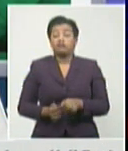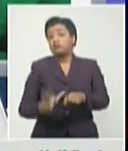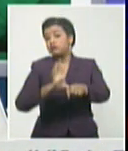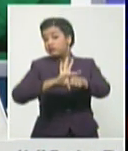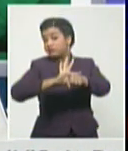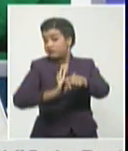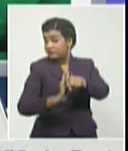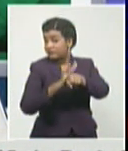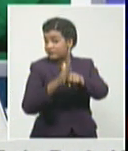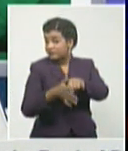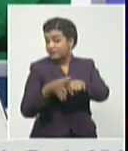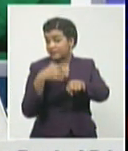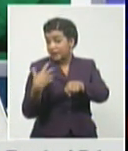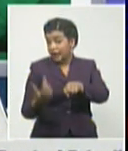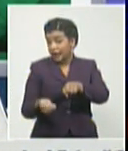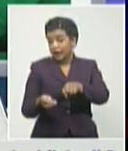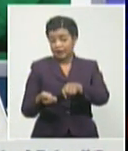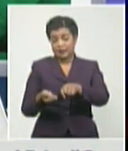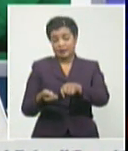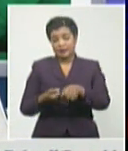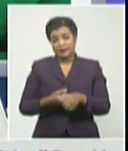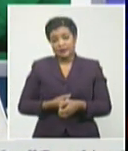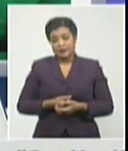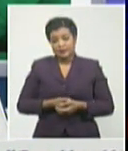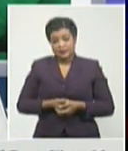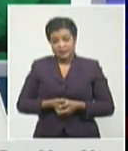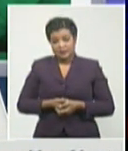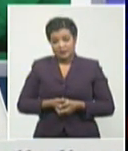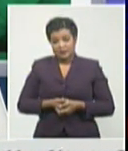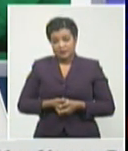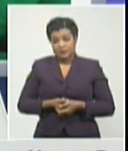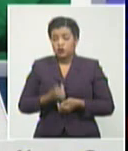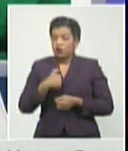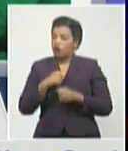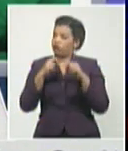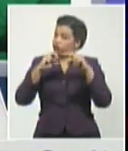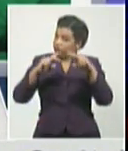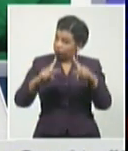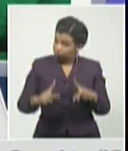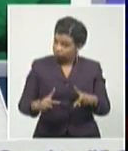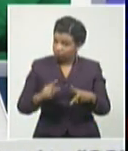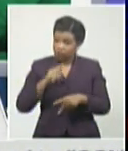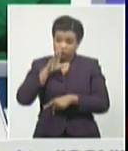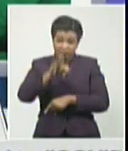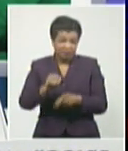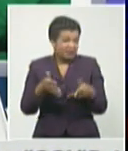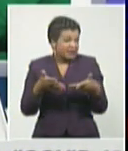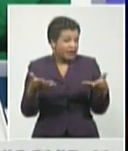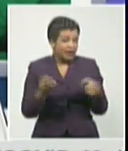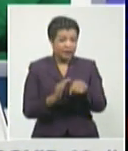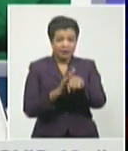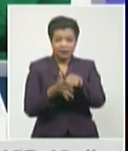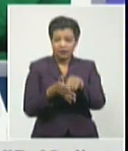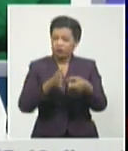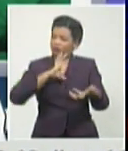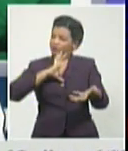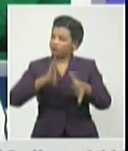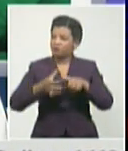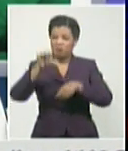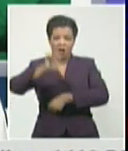no no me canso de decir que tiene dos o tres cosas muy malas